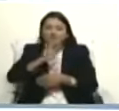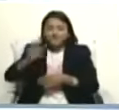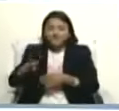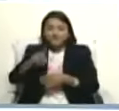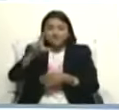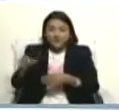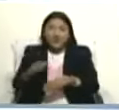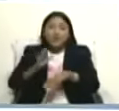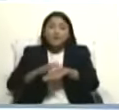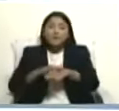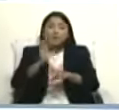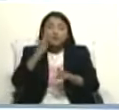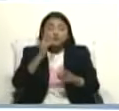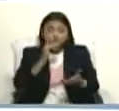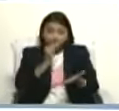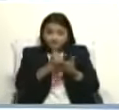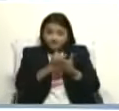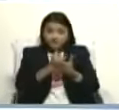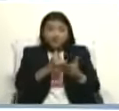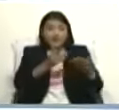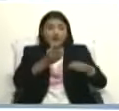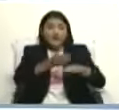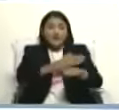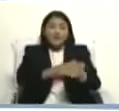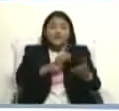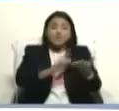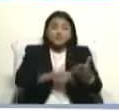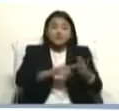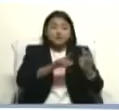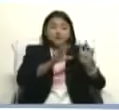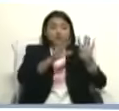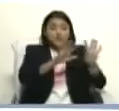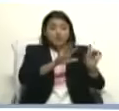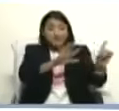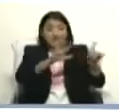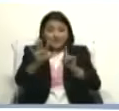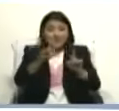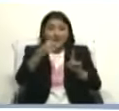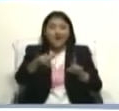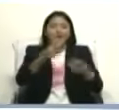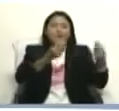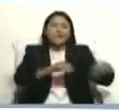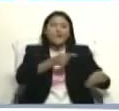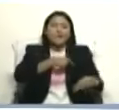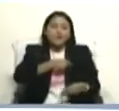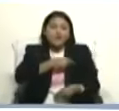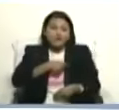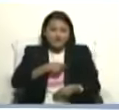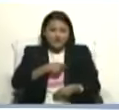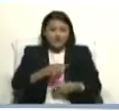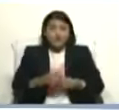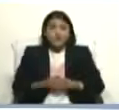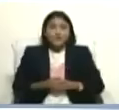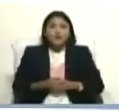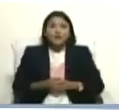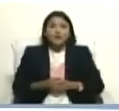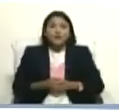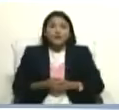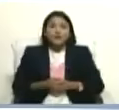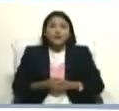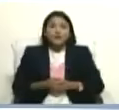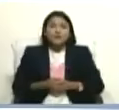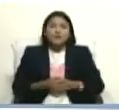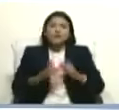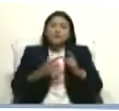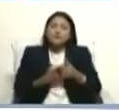la existencia del Acuerdo Ginebra de 1966. En el presente caso,